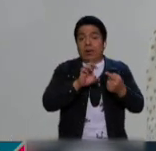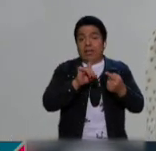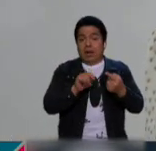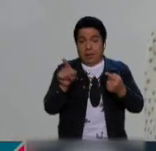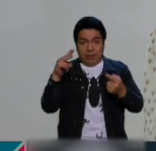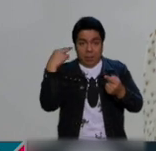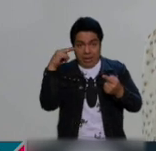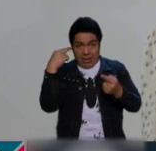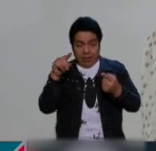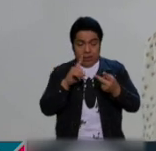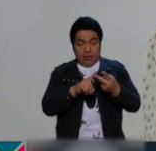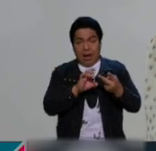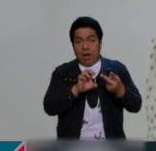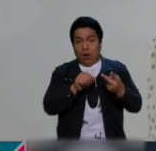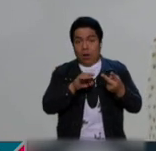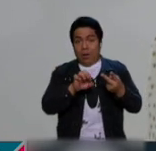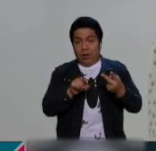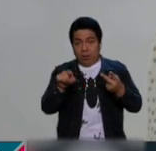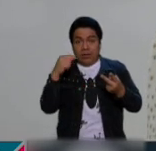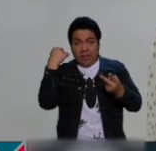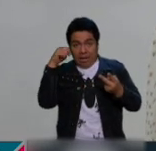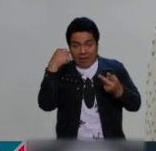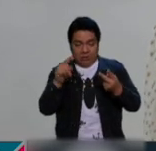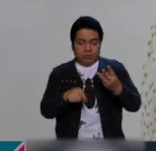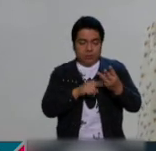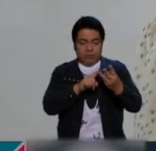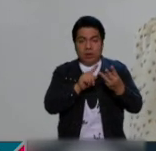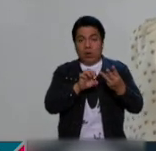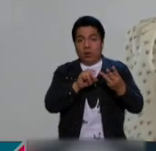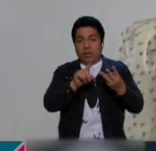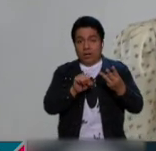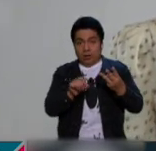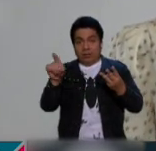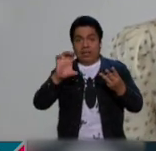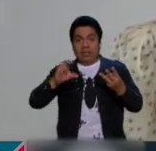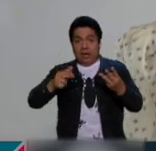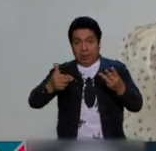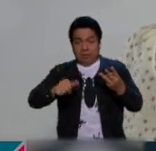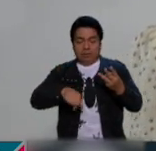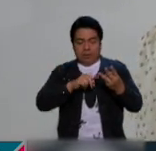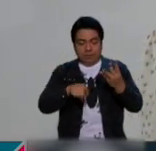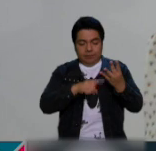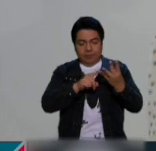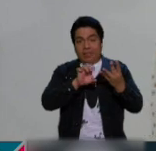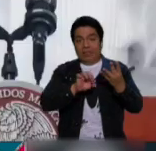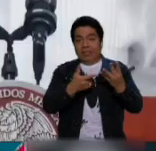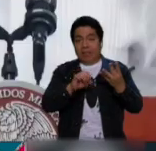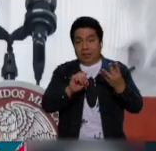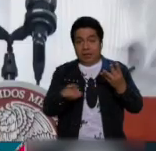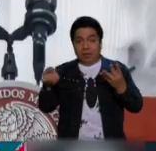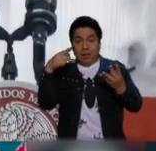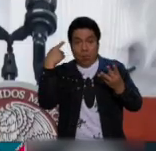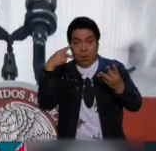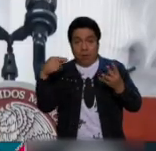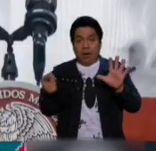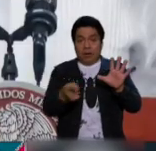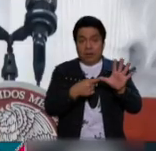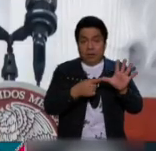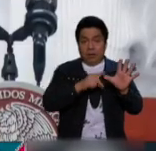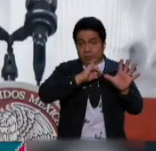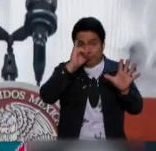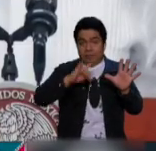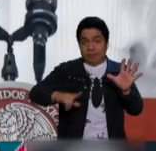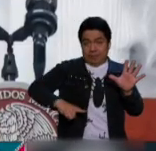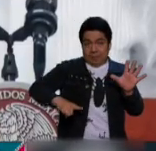de Veracruz, Carlos Manuel Merino de Tabasco, Rutilio Escandón de Chiapas, Sergio Salomón Céspedes de Puebla y el jefe de gobierno